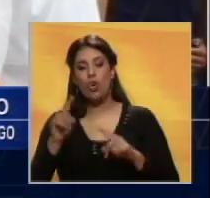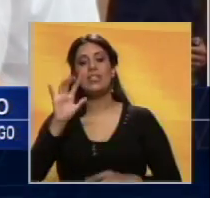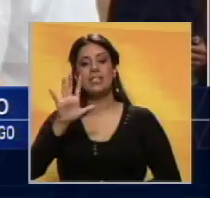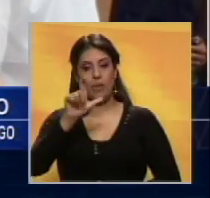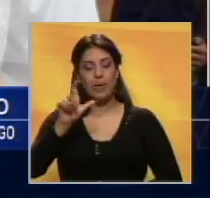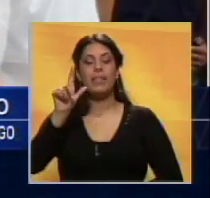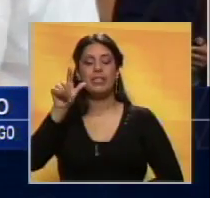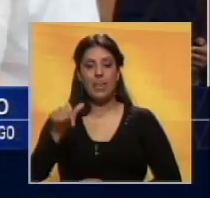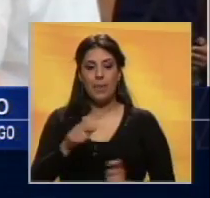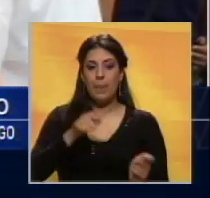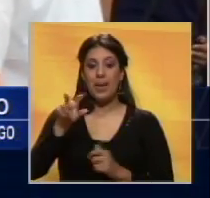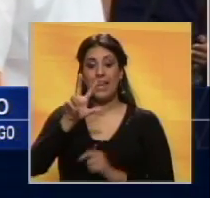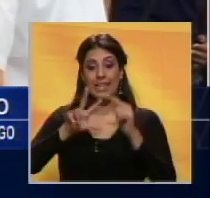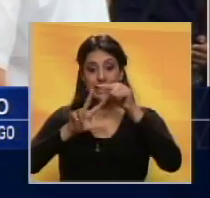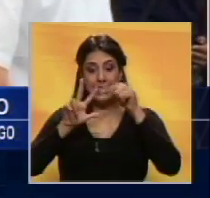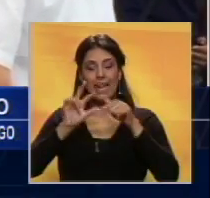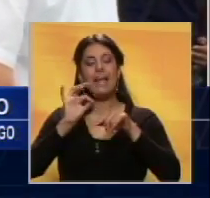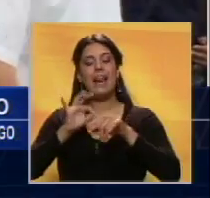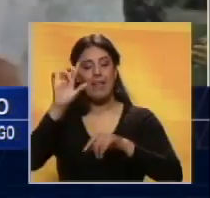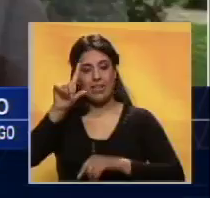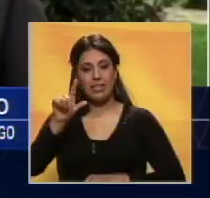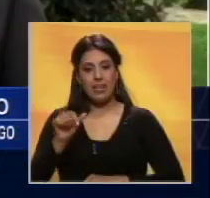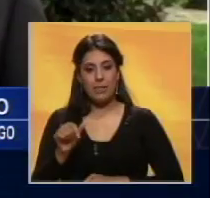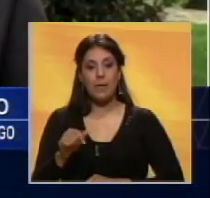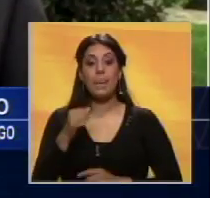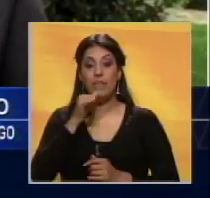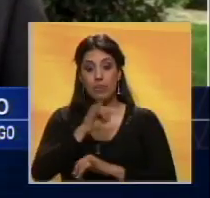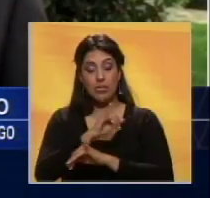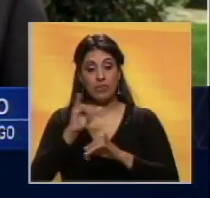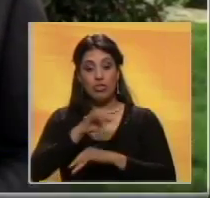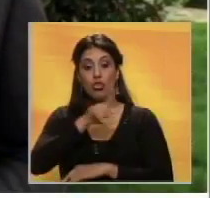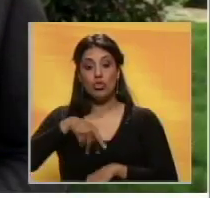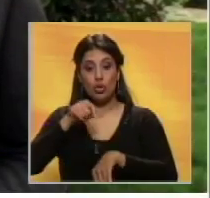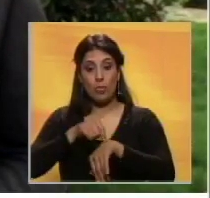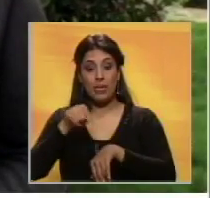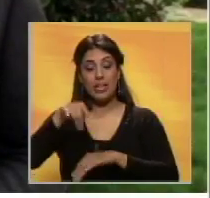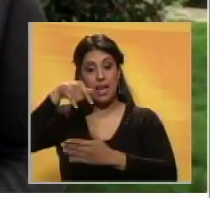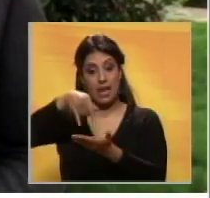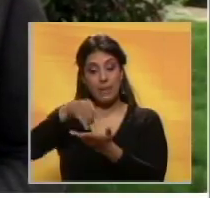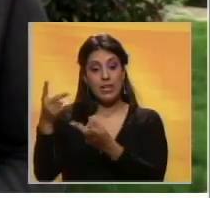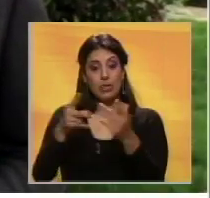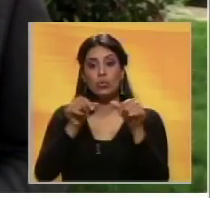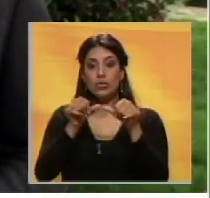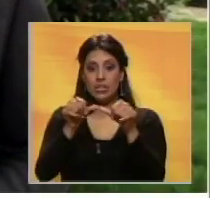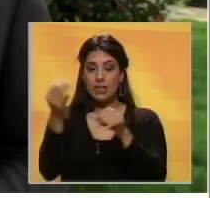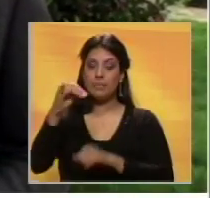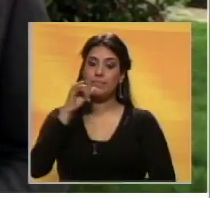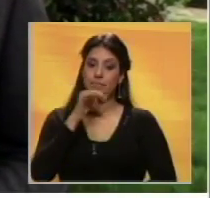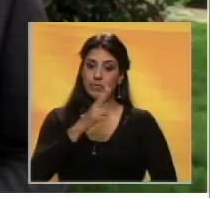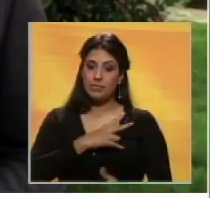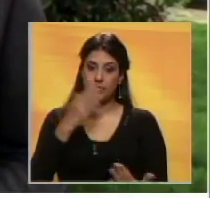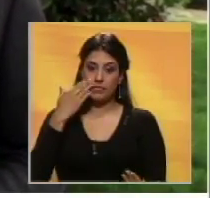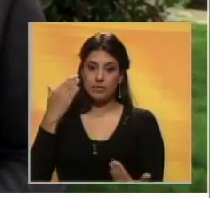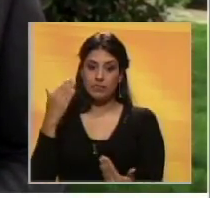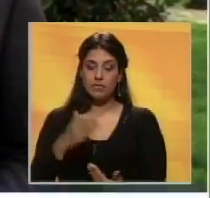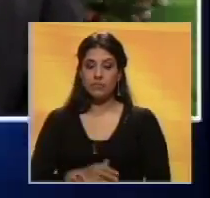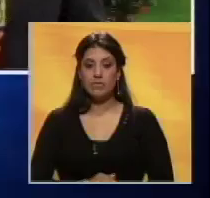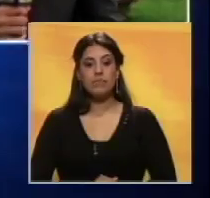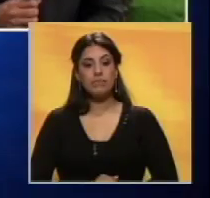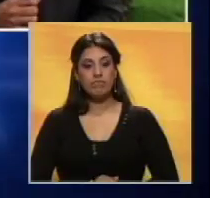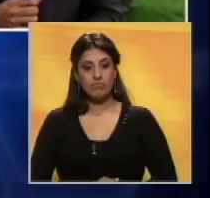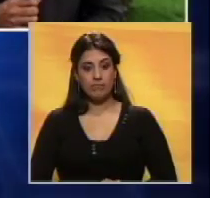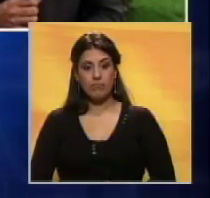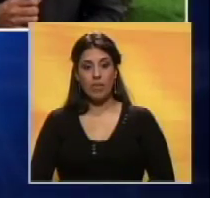5 personas, 3 de ellas en estado crítico. Esta es la información que tenemos del estado Carabobo. La invitación es para que continúen con más de la emisión meridiana del